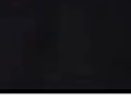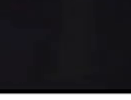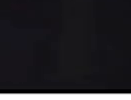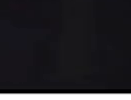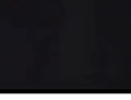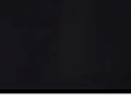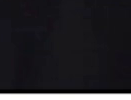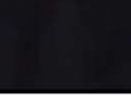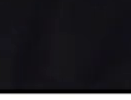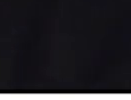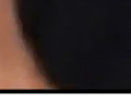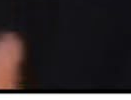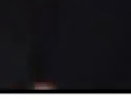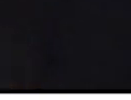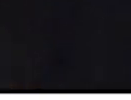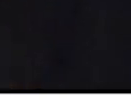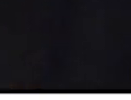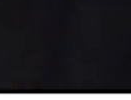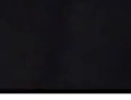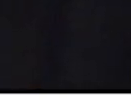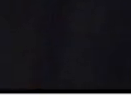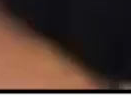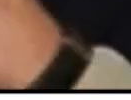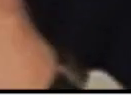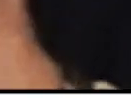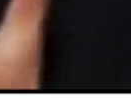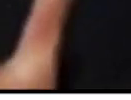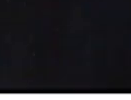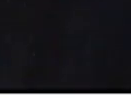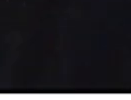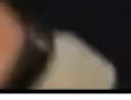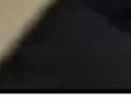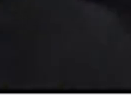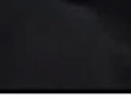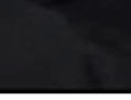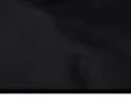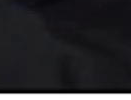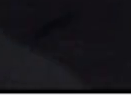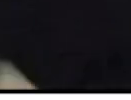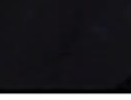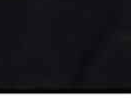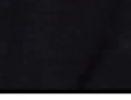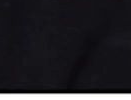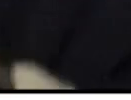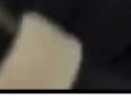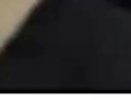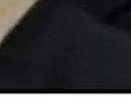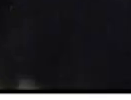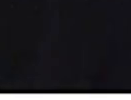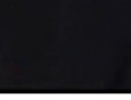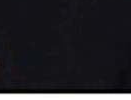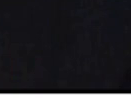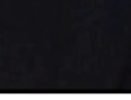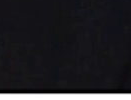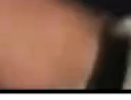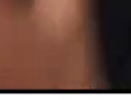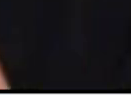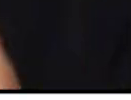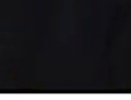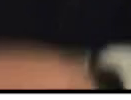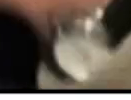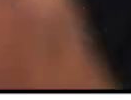hacen ustedes, que tienen mucho tiempo. Pregunto ahora que lo tengo enfrente para saber. Pero lo que pasa es que ustedes tienen que llenar el espacio